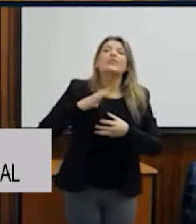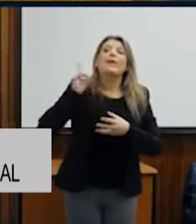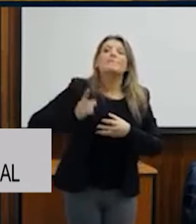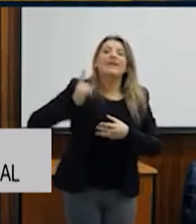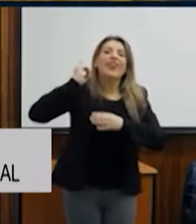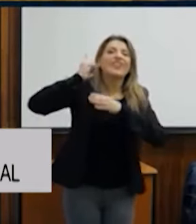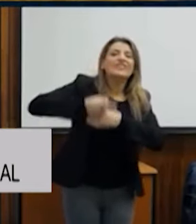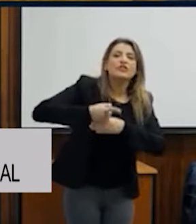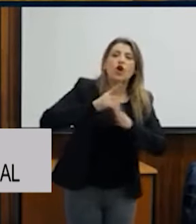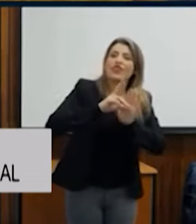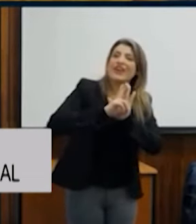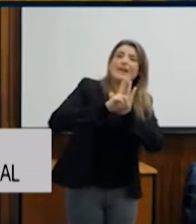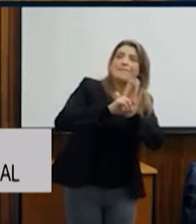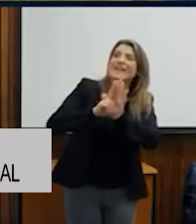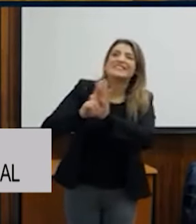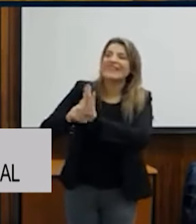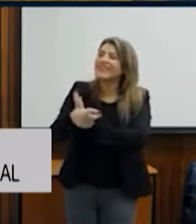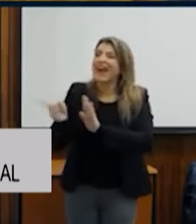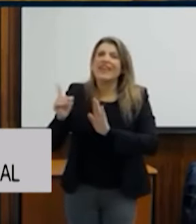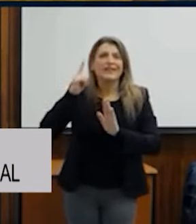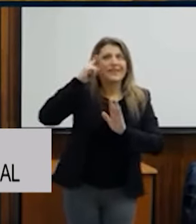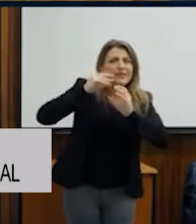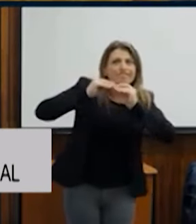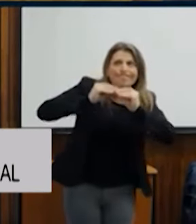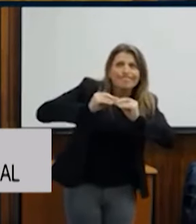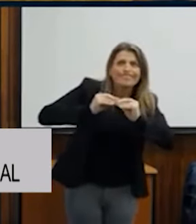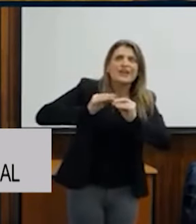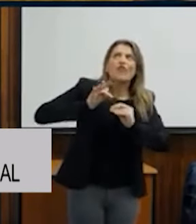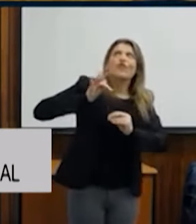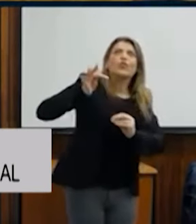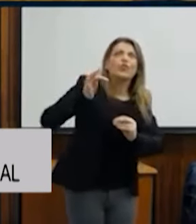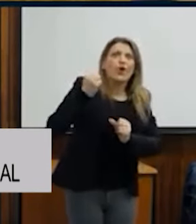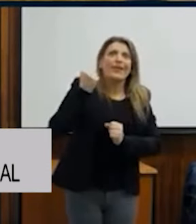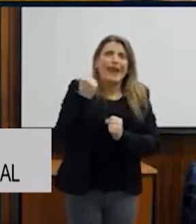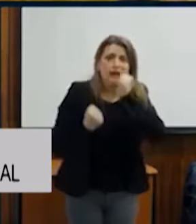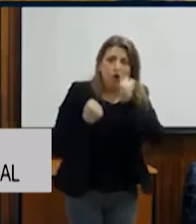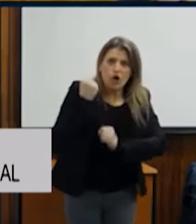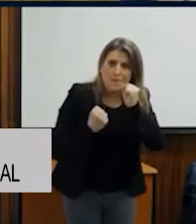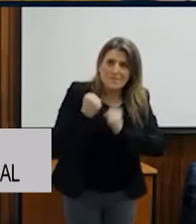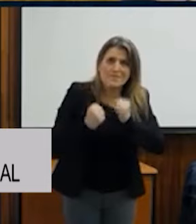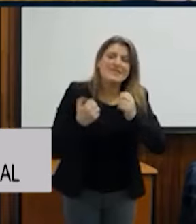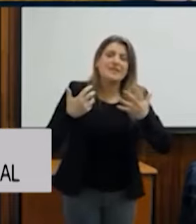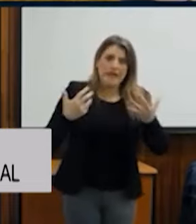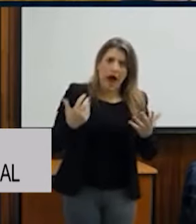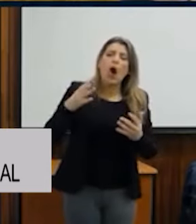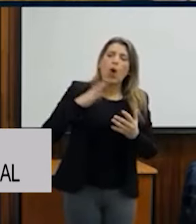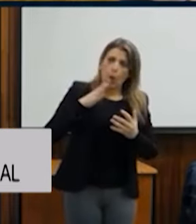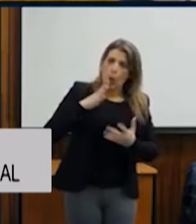representantes de una visión de perfil económico, de el apoyo al sí, parecen